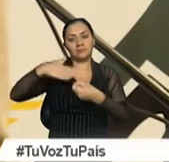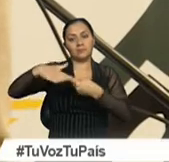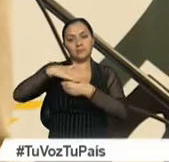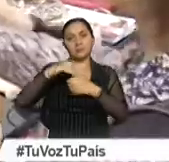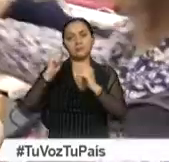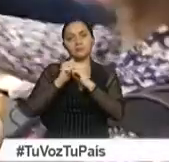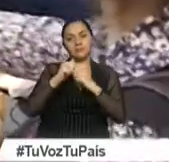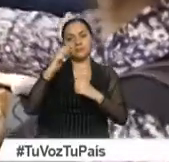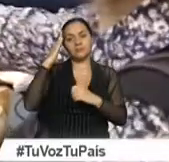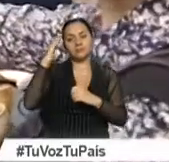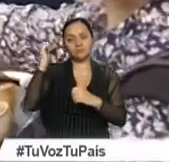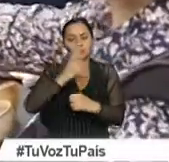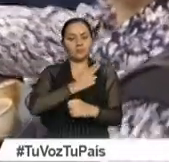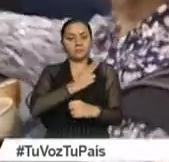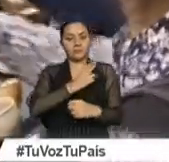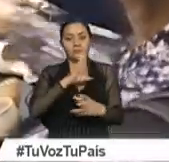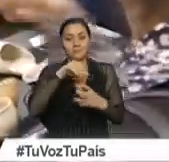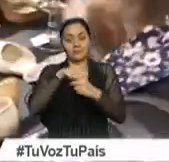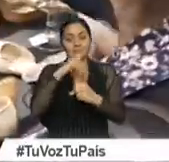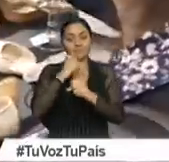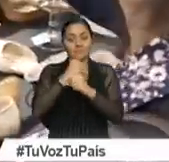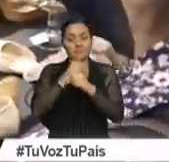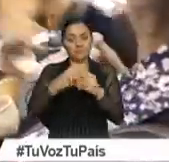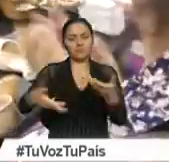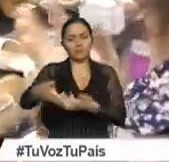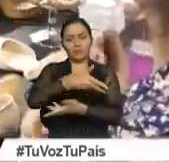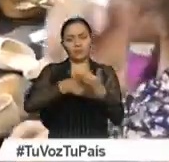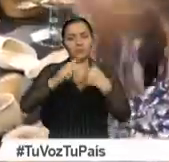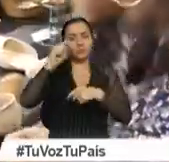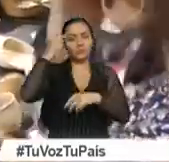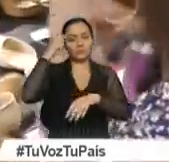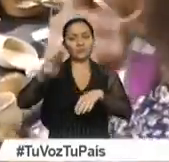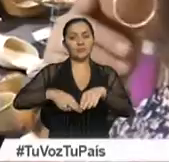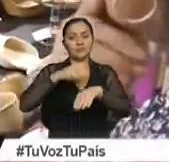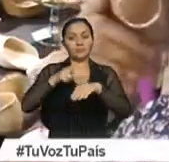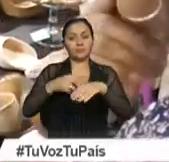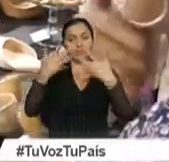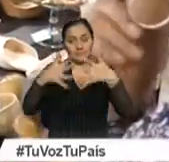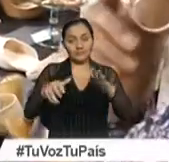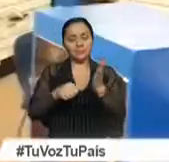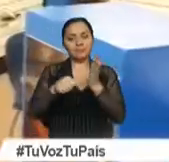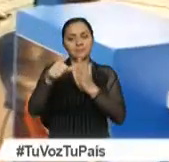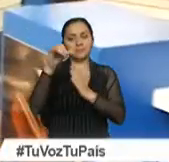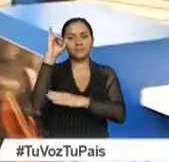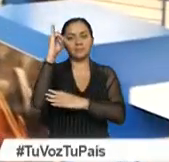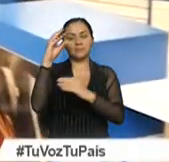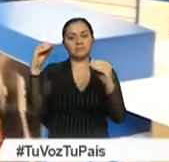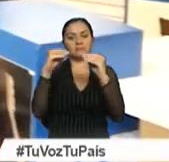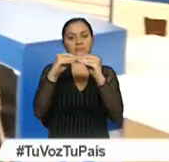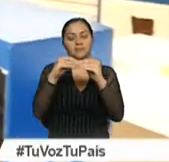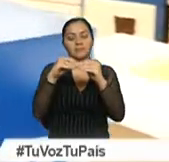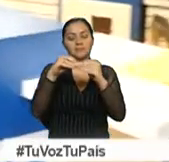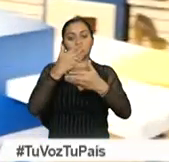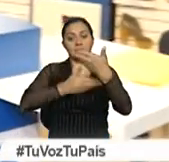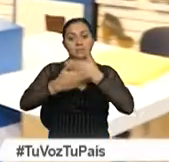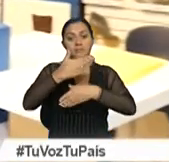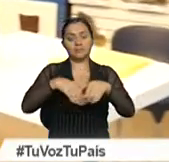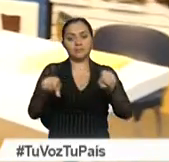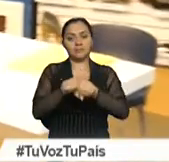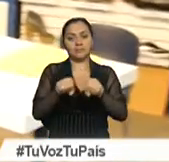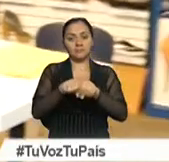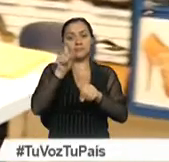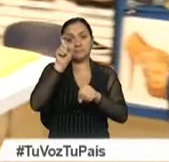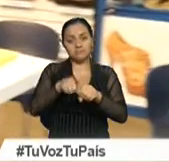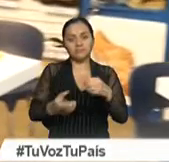academia. El trabajo conjunto desplegado por el Gobierno Nacional a través del Ministerio de Industrias y la Cámara Nacional del Calzado